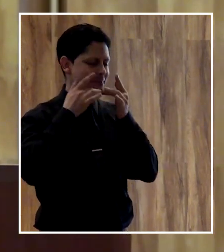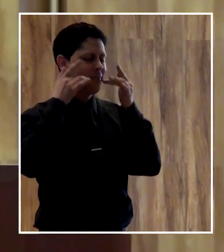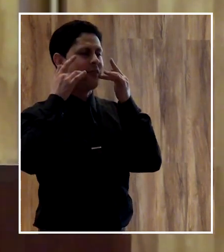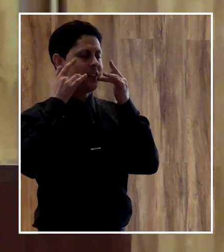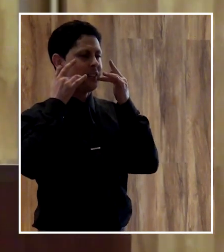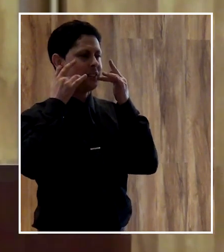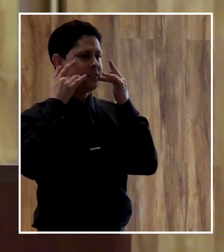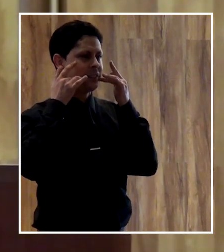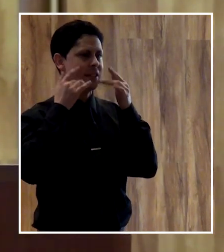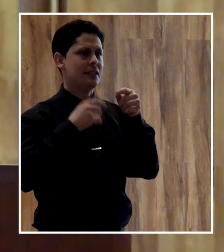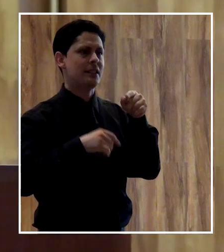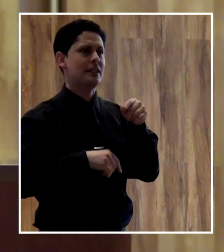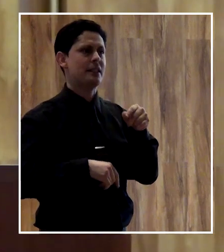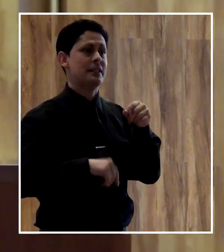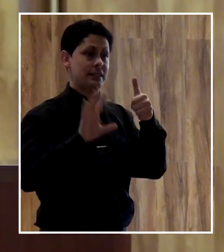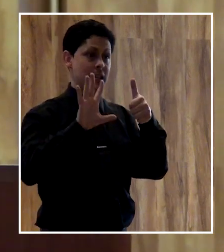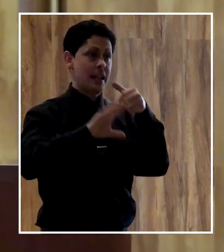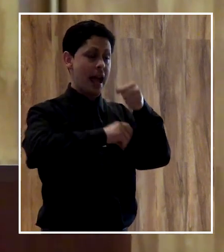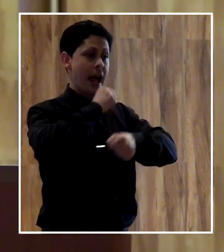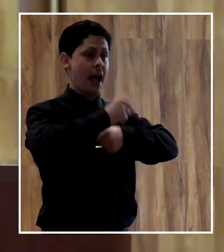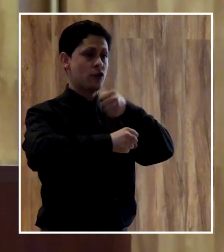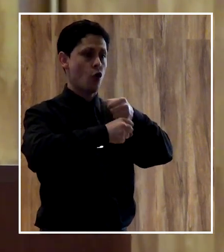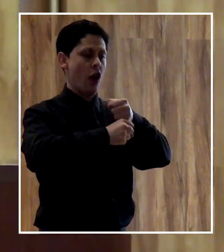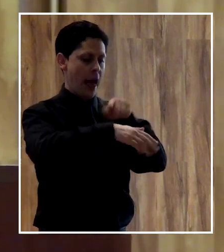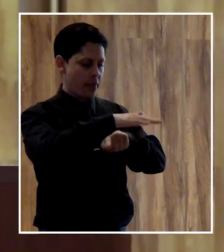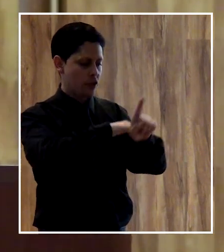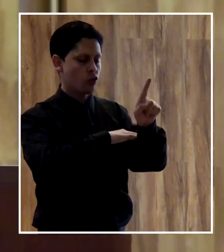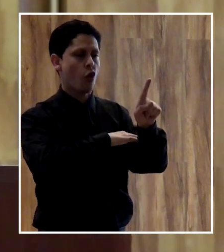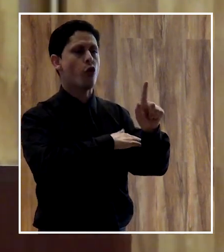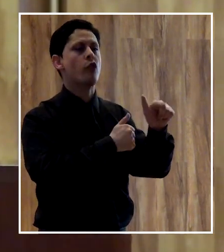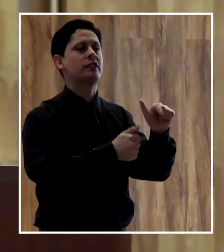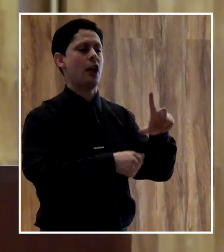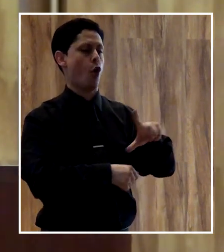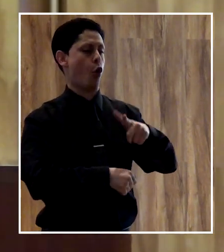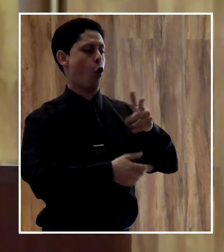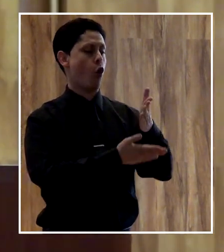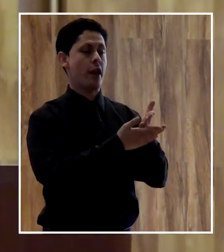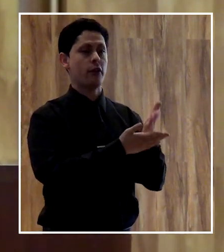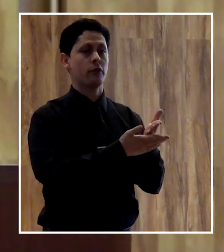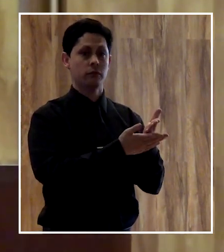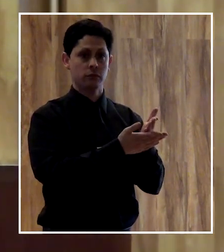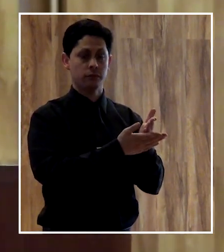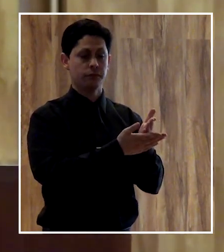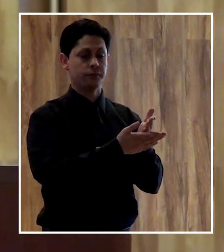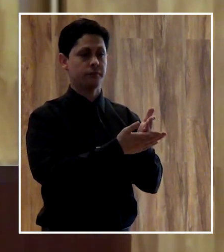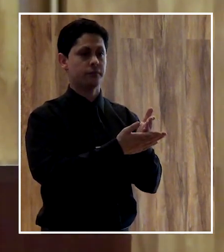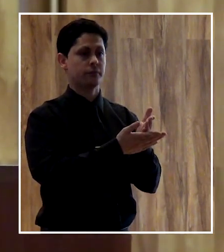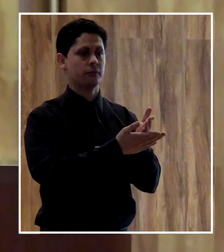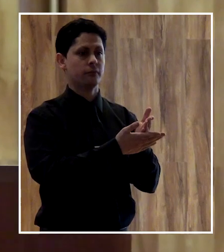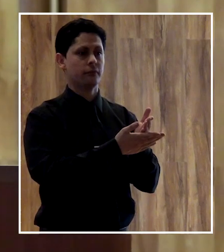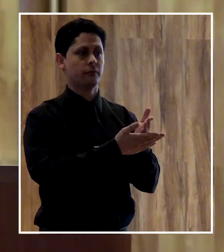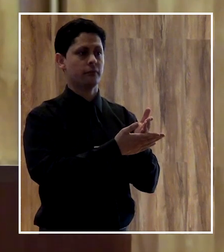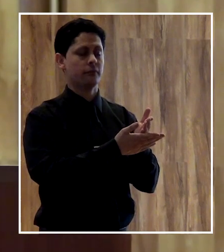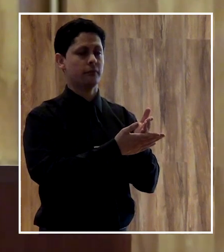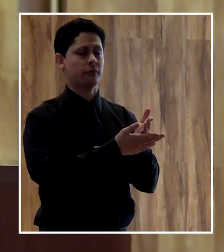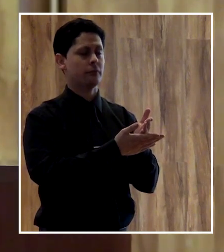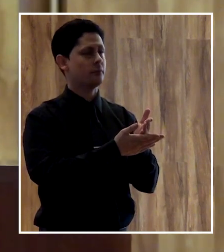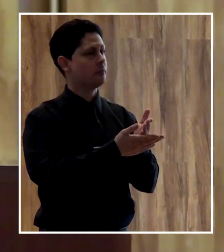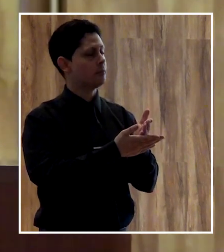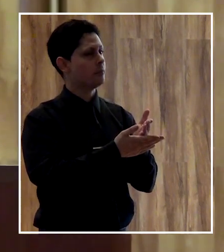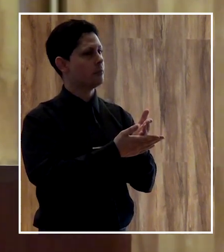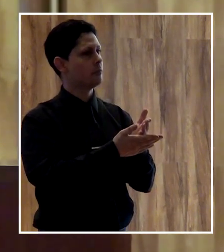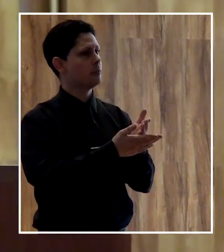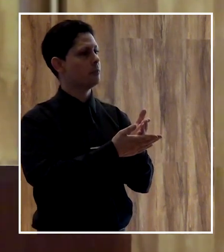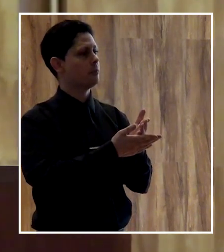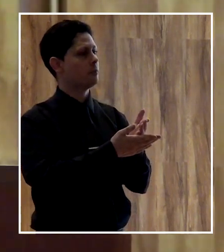feliz durante mi estadía de 6 años en ese liceo. Tenía que ver con el